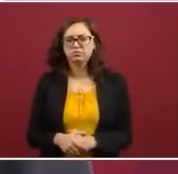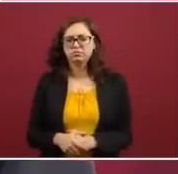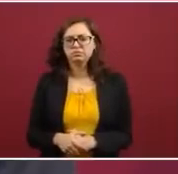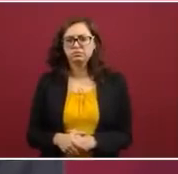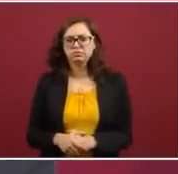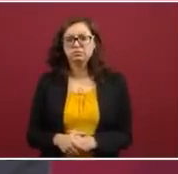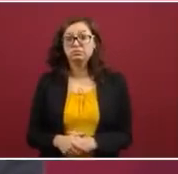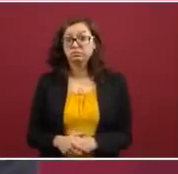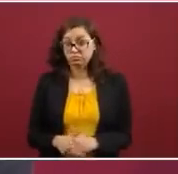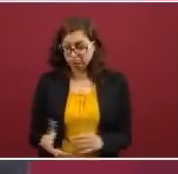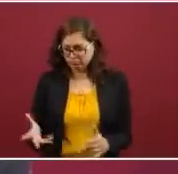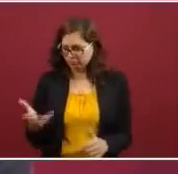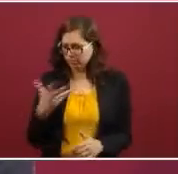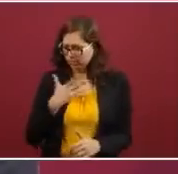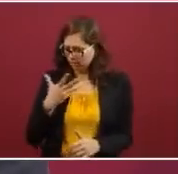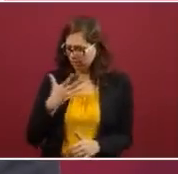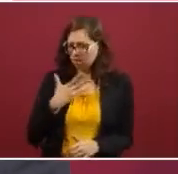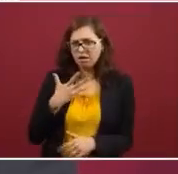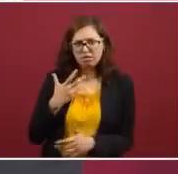Entonces, tenemos